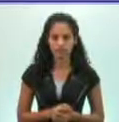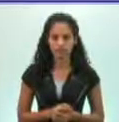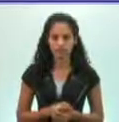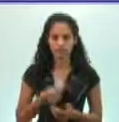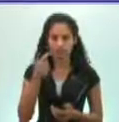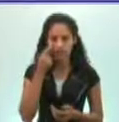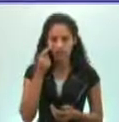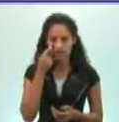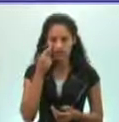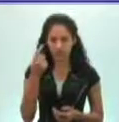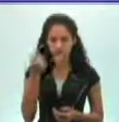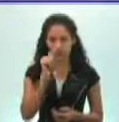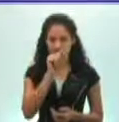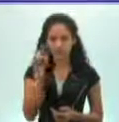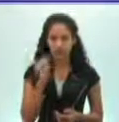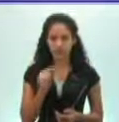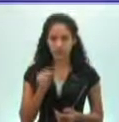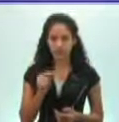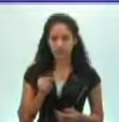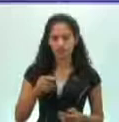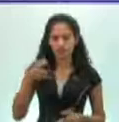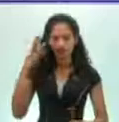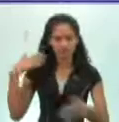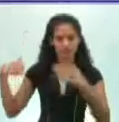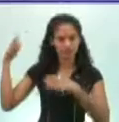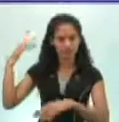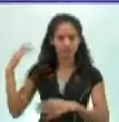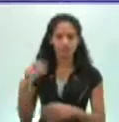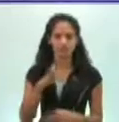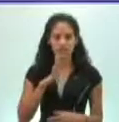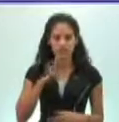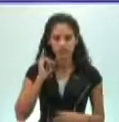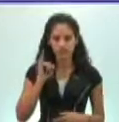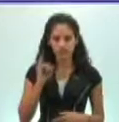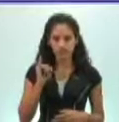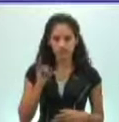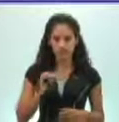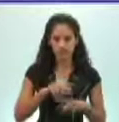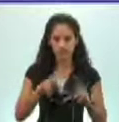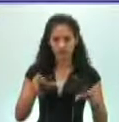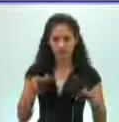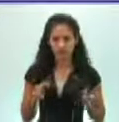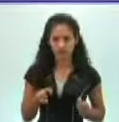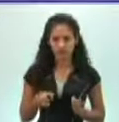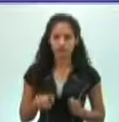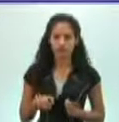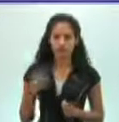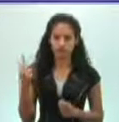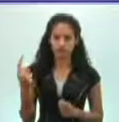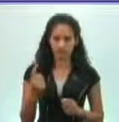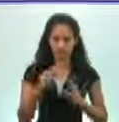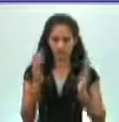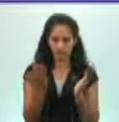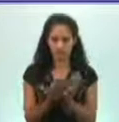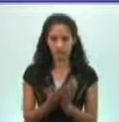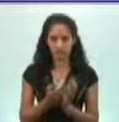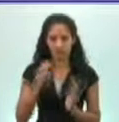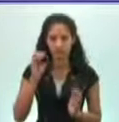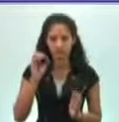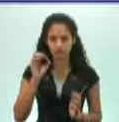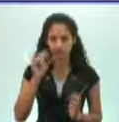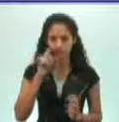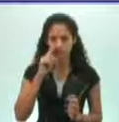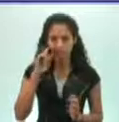Esta primera actividad nos remite a la 46 sesión ordinaria de la Asamblea General de la ONU, donde se discutió